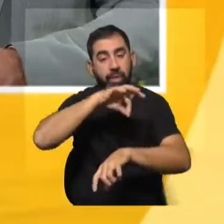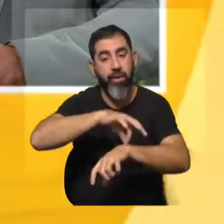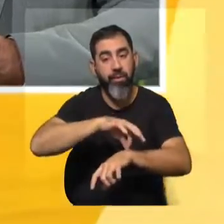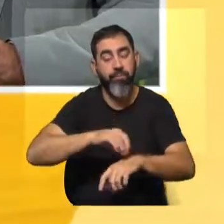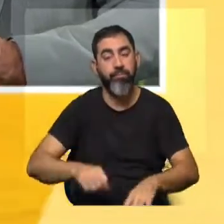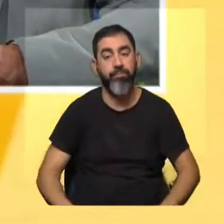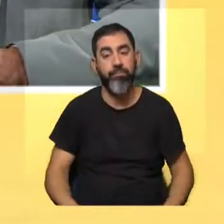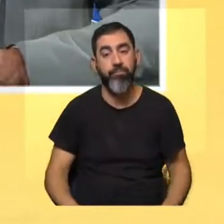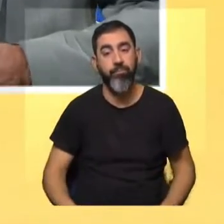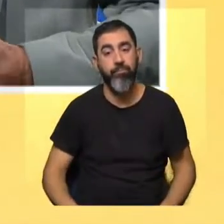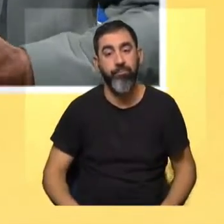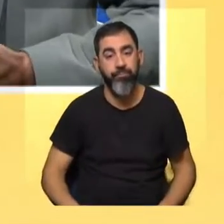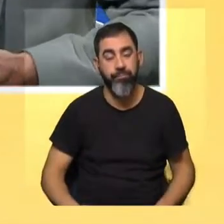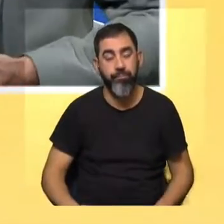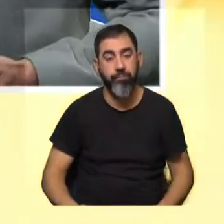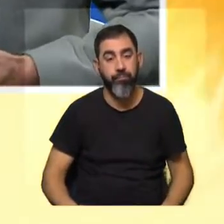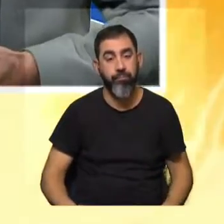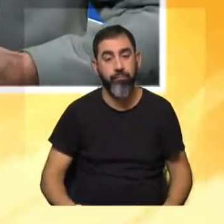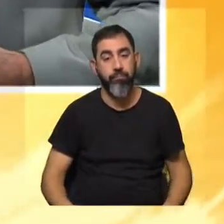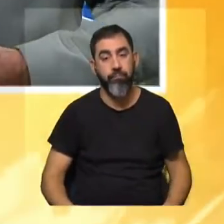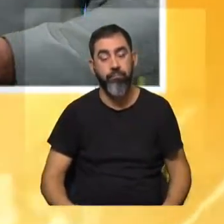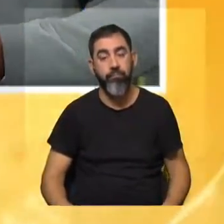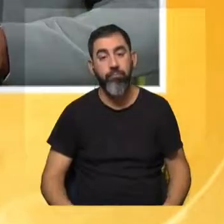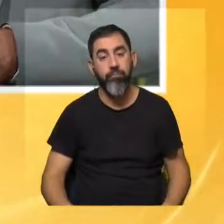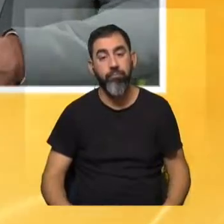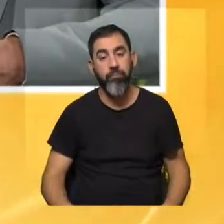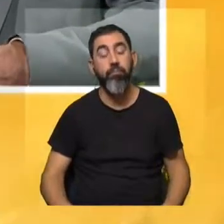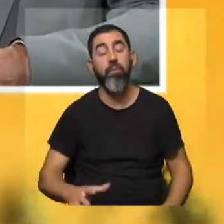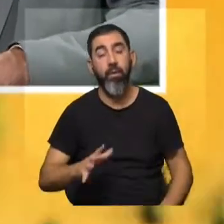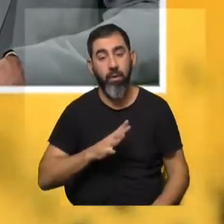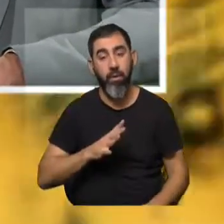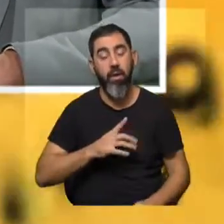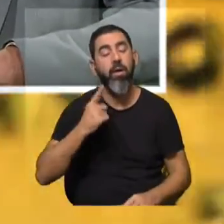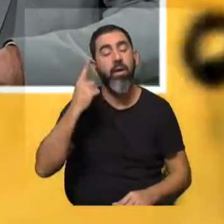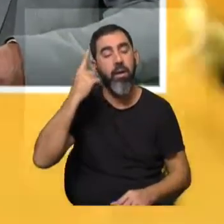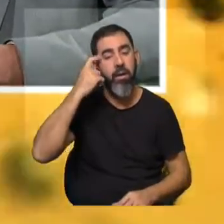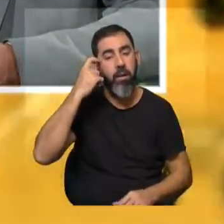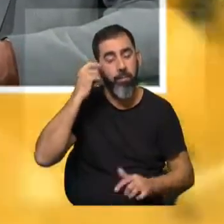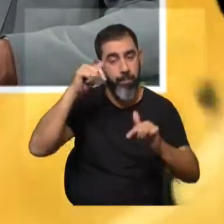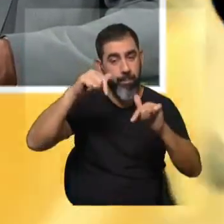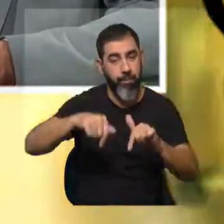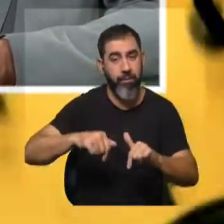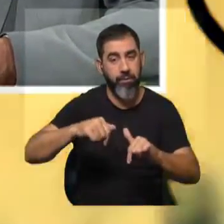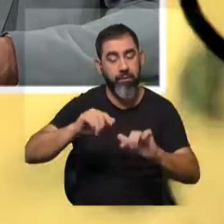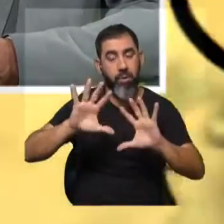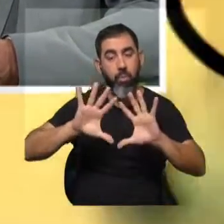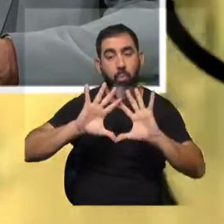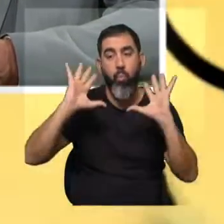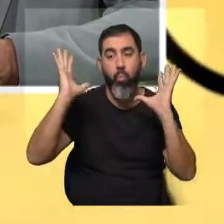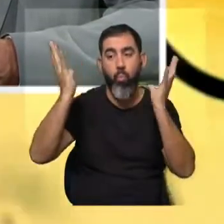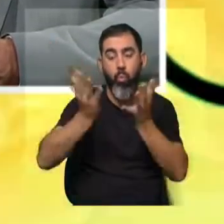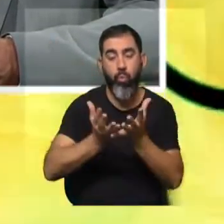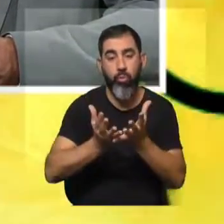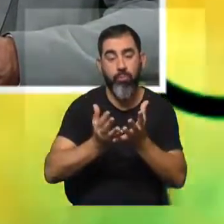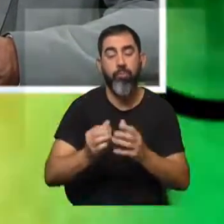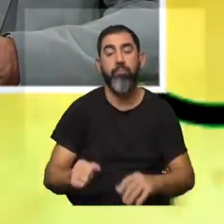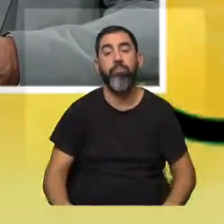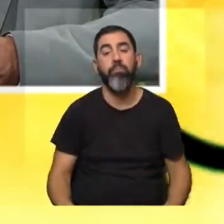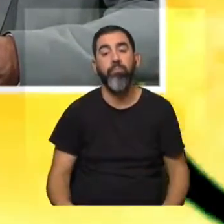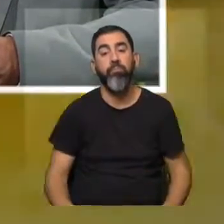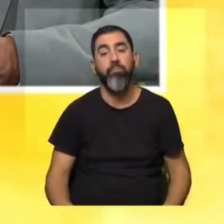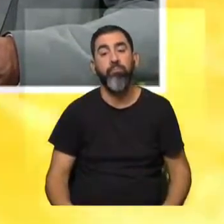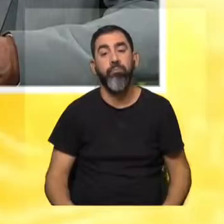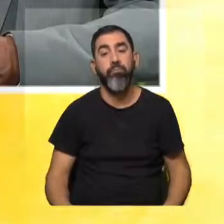ese es un área en el que hay bastante experiencia desarrollada en el mundo y